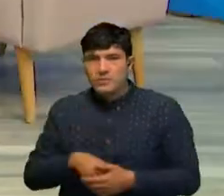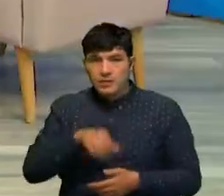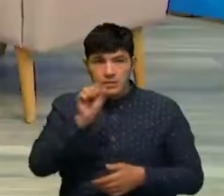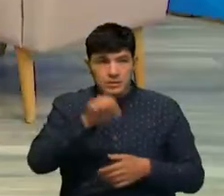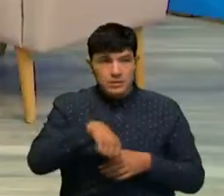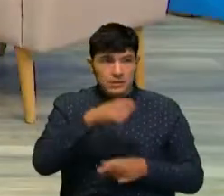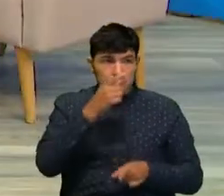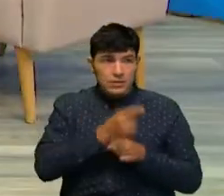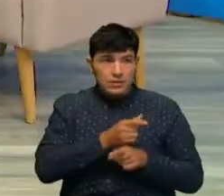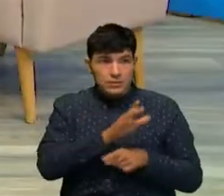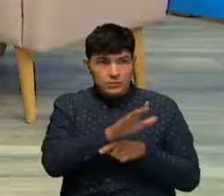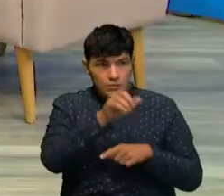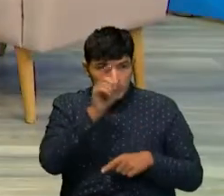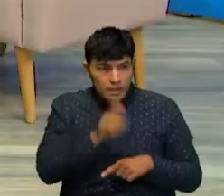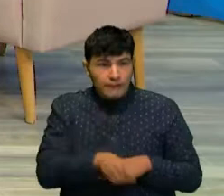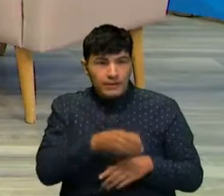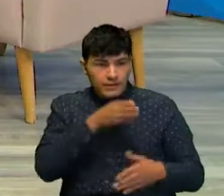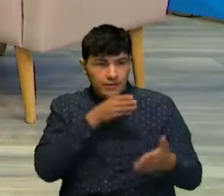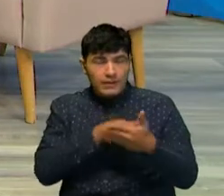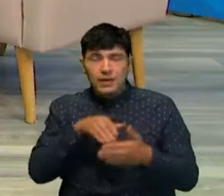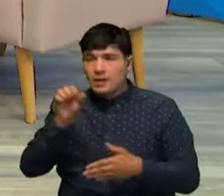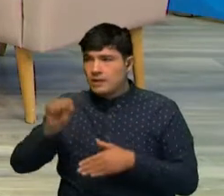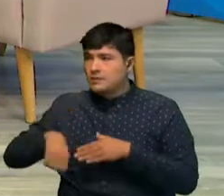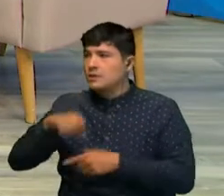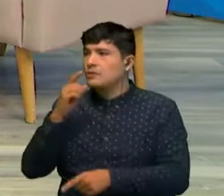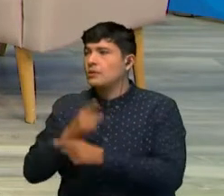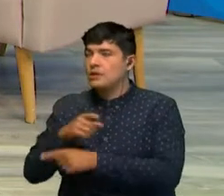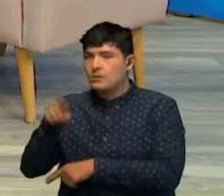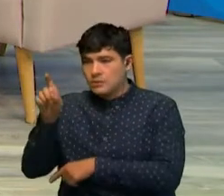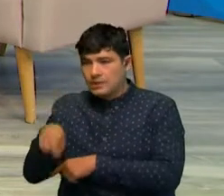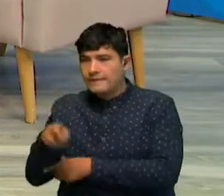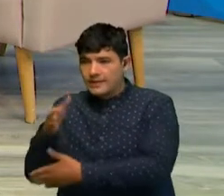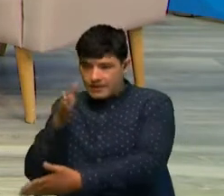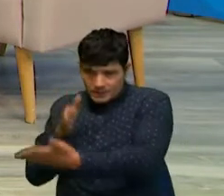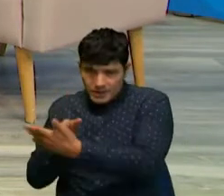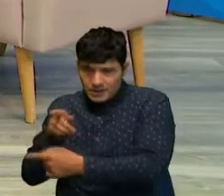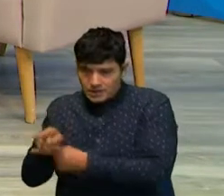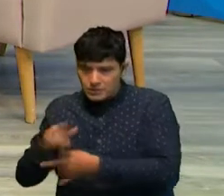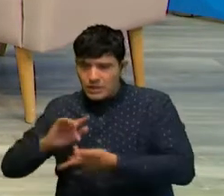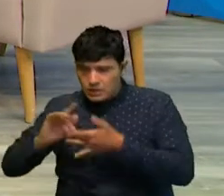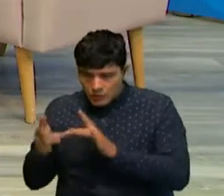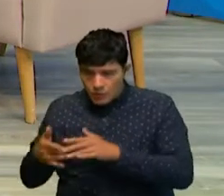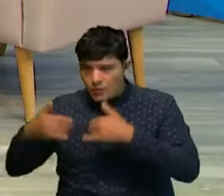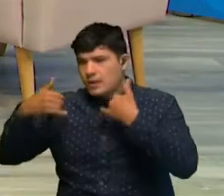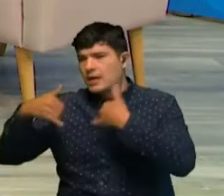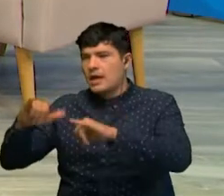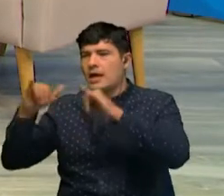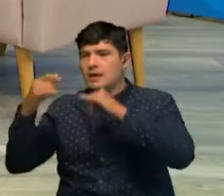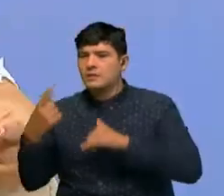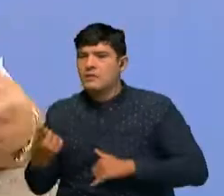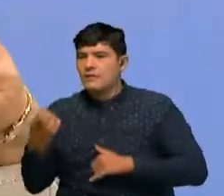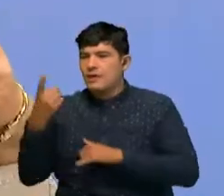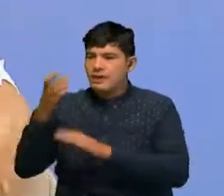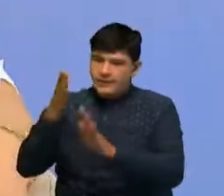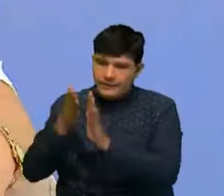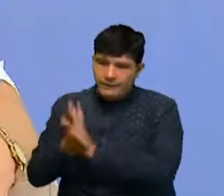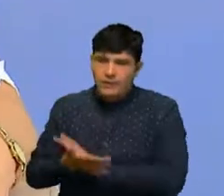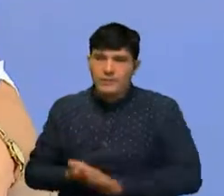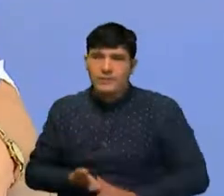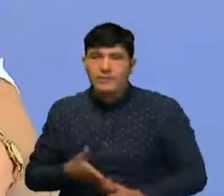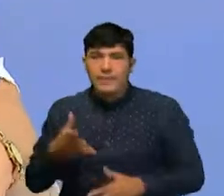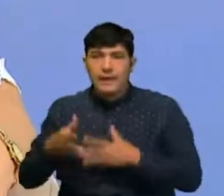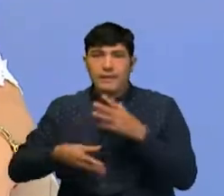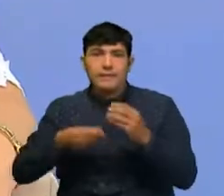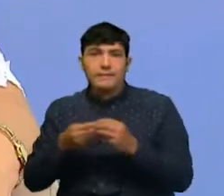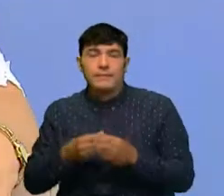Necesariamente tiene que demandar. Sí, necesariamente hay que demandar para demostrar el dolo, el engaño, la falta de información. Y es que no